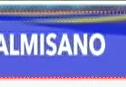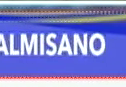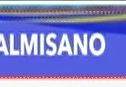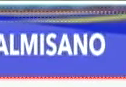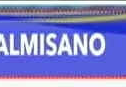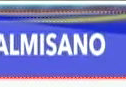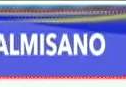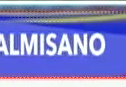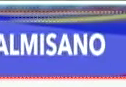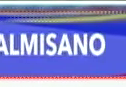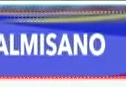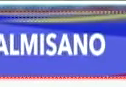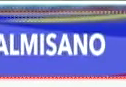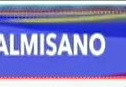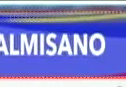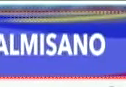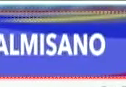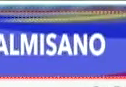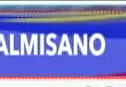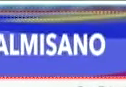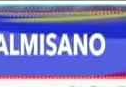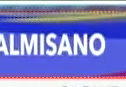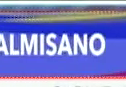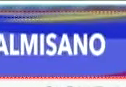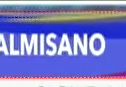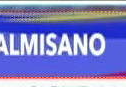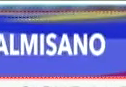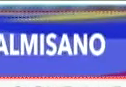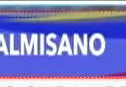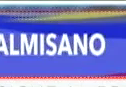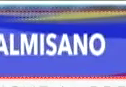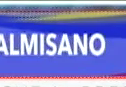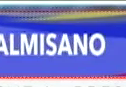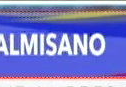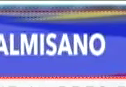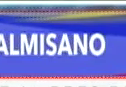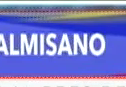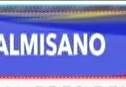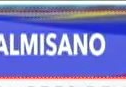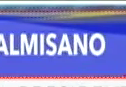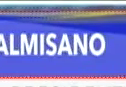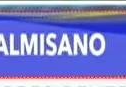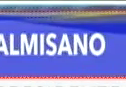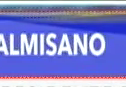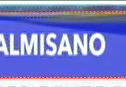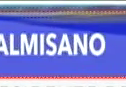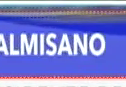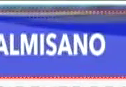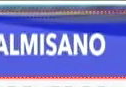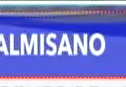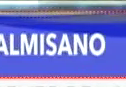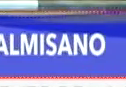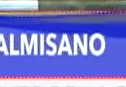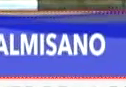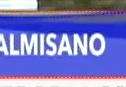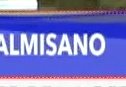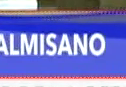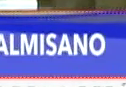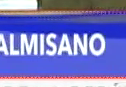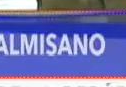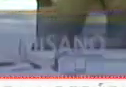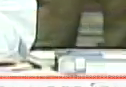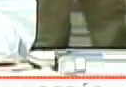dándole respuesta a nuestros niños y a nuestras niñas así que que viva la patria querida venezuela y que habían estado acá no